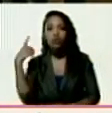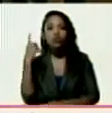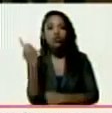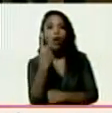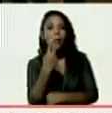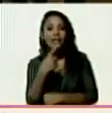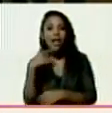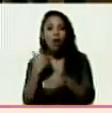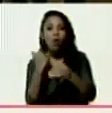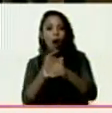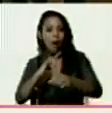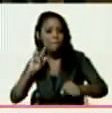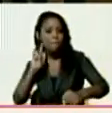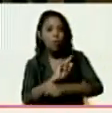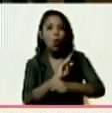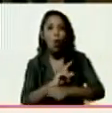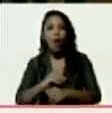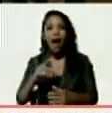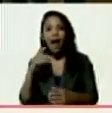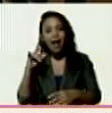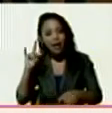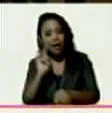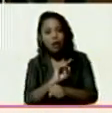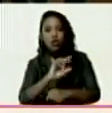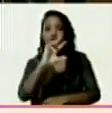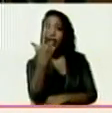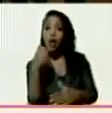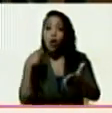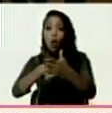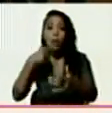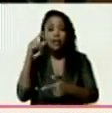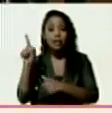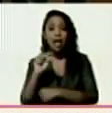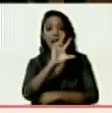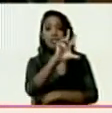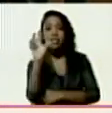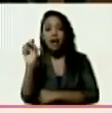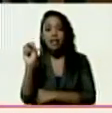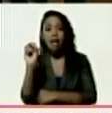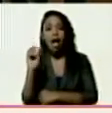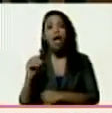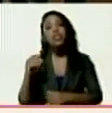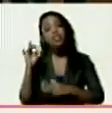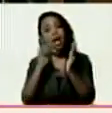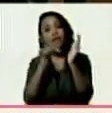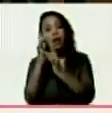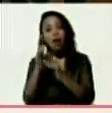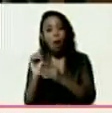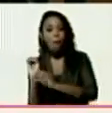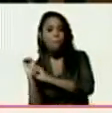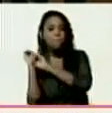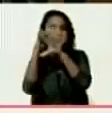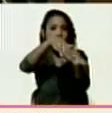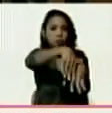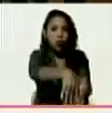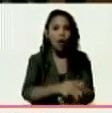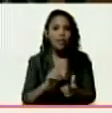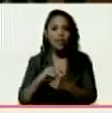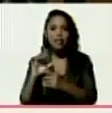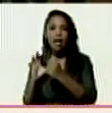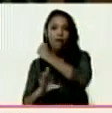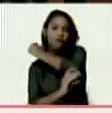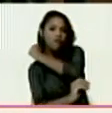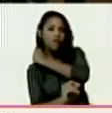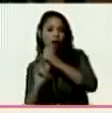tiempo, un engaño de los tres golpes, de los tres pasos, que el 30 de abril lo tiraron por un voladero estafando al pueblo de